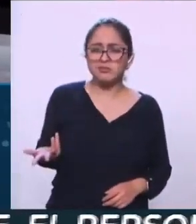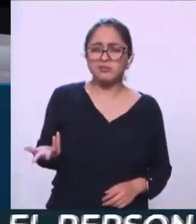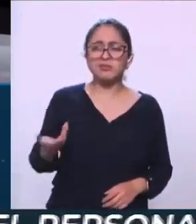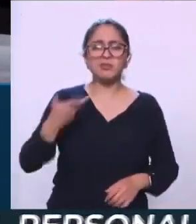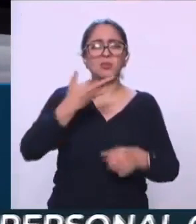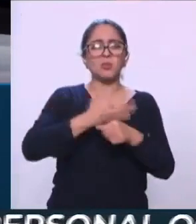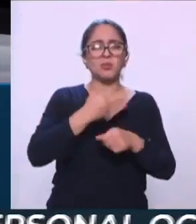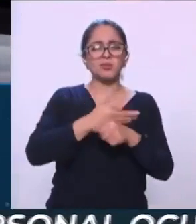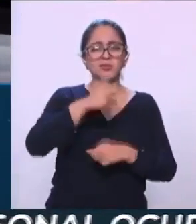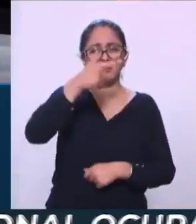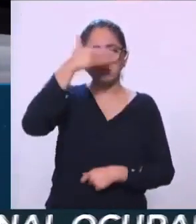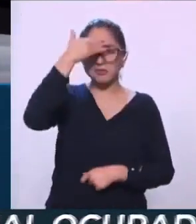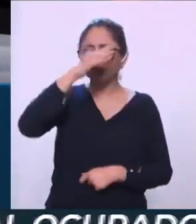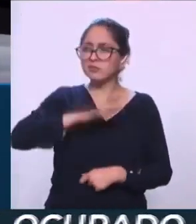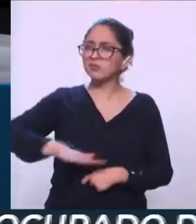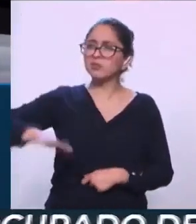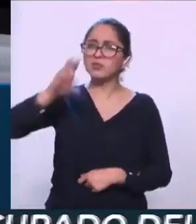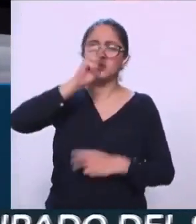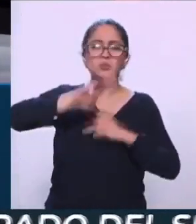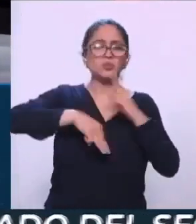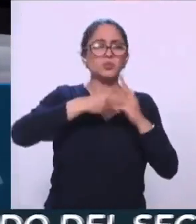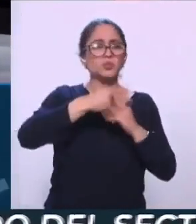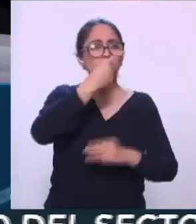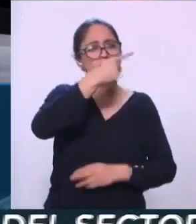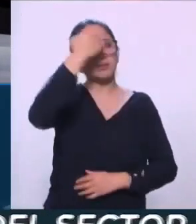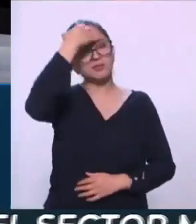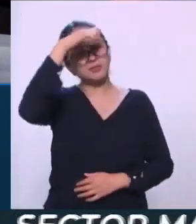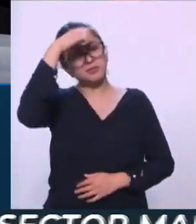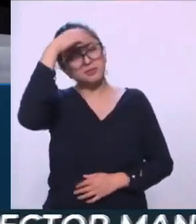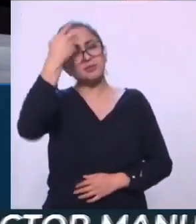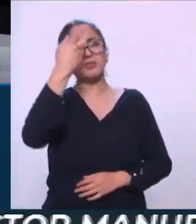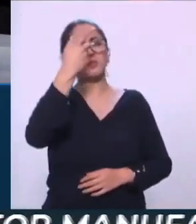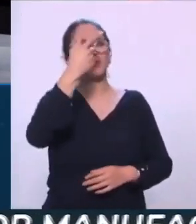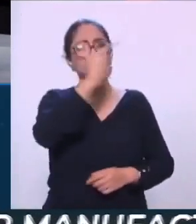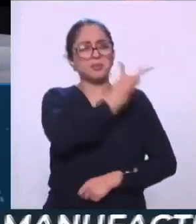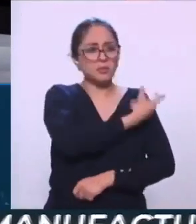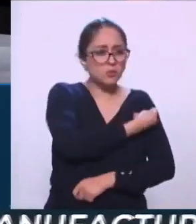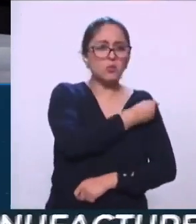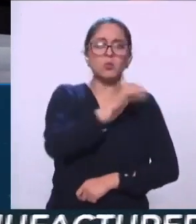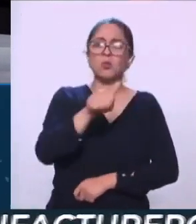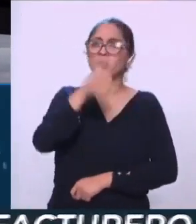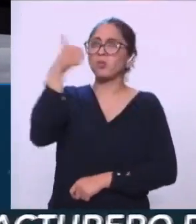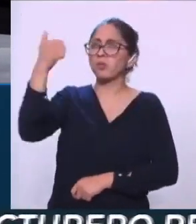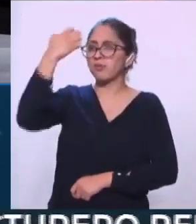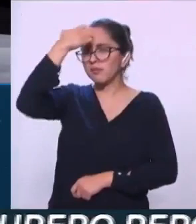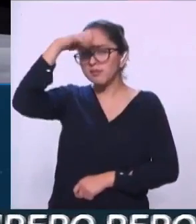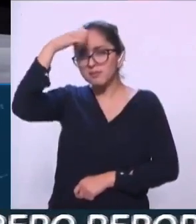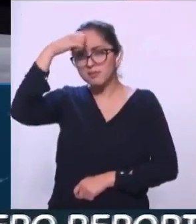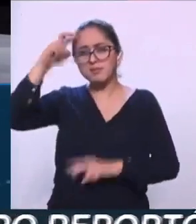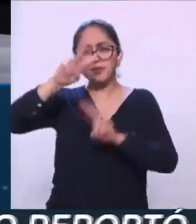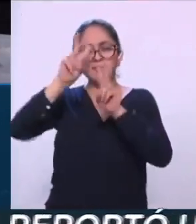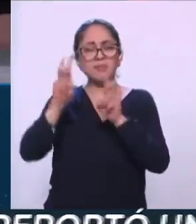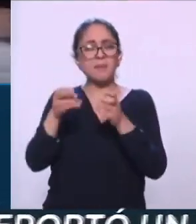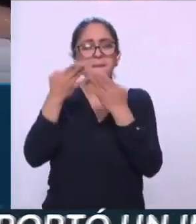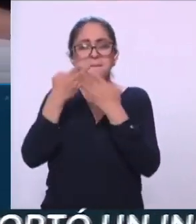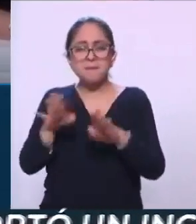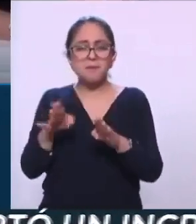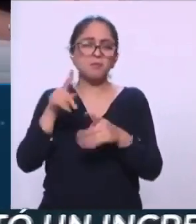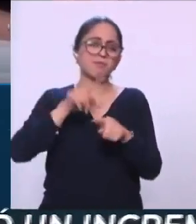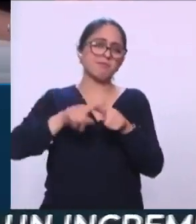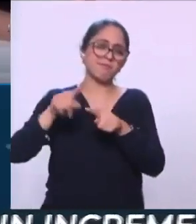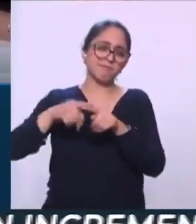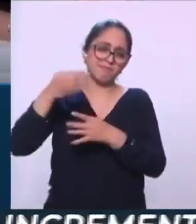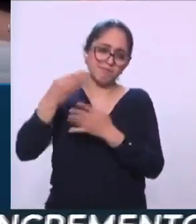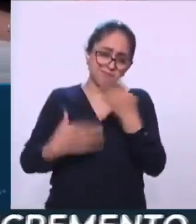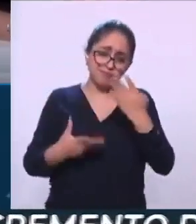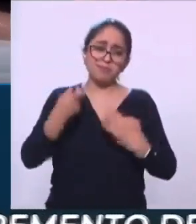es experto en vacunas y mañana son expertos en Manjico y después van a ser expertos en otra cosa. Pero lamentablemente hay gente que sí